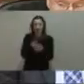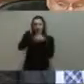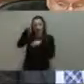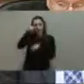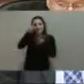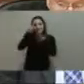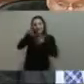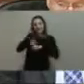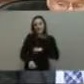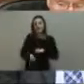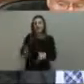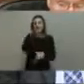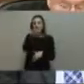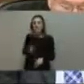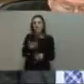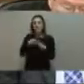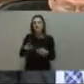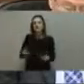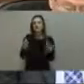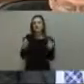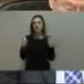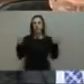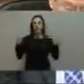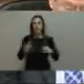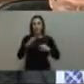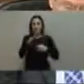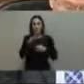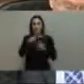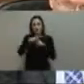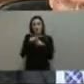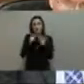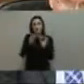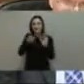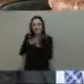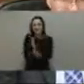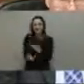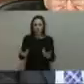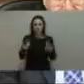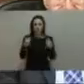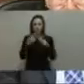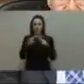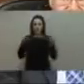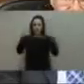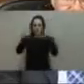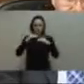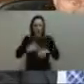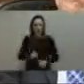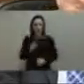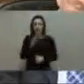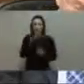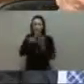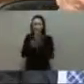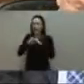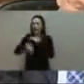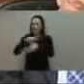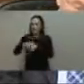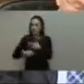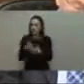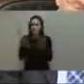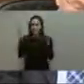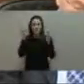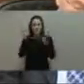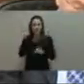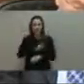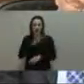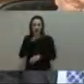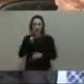políticos, porque esta situación es fruto de la irresponsabilidad política de una mala gestión y no atajar los problemas.